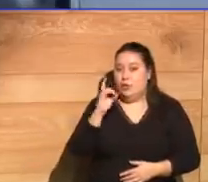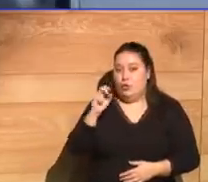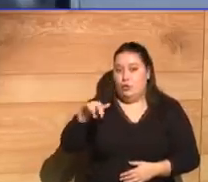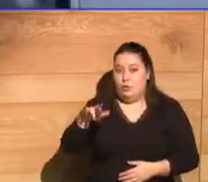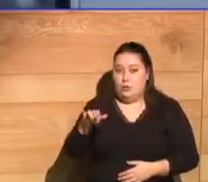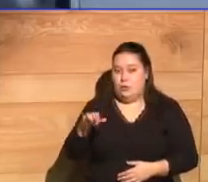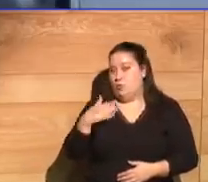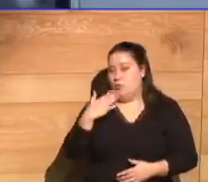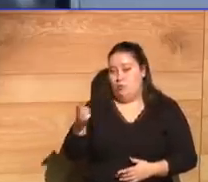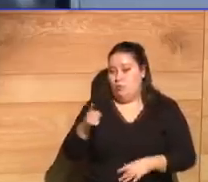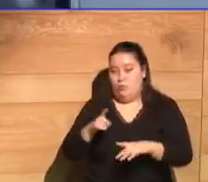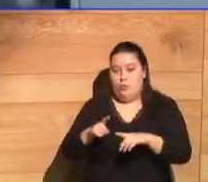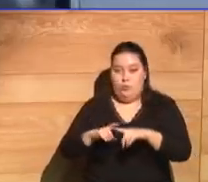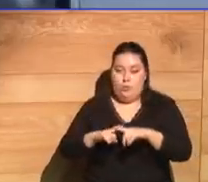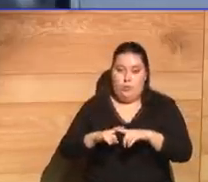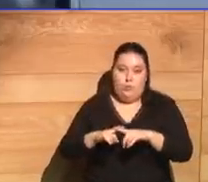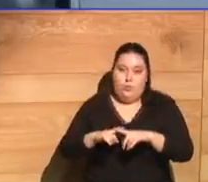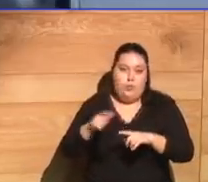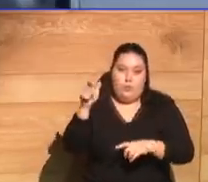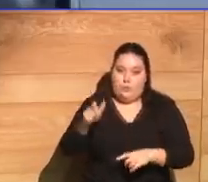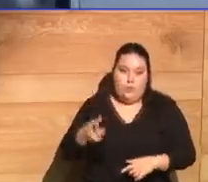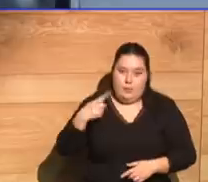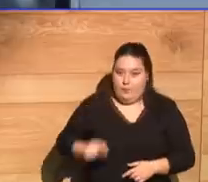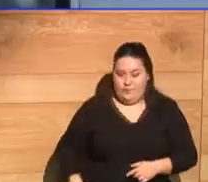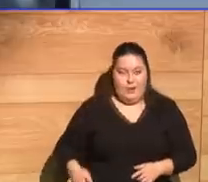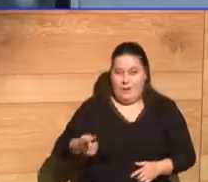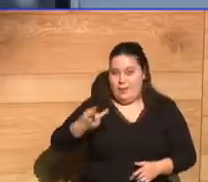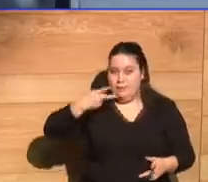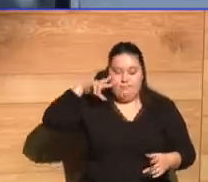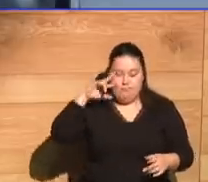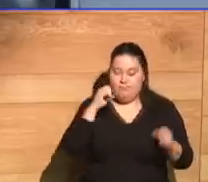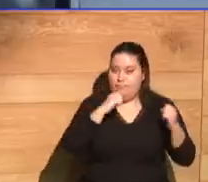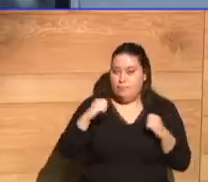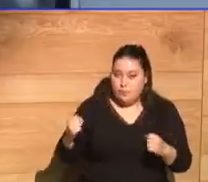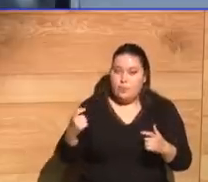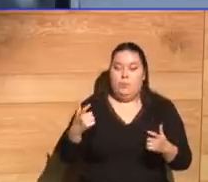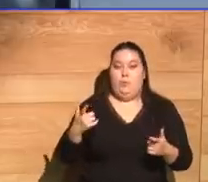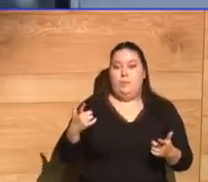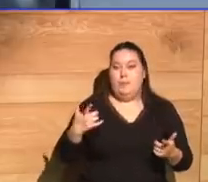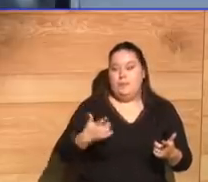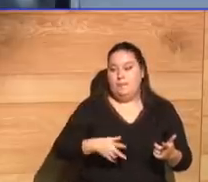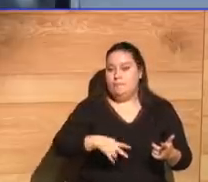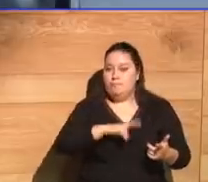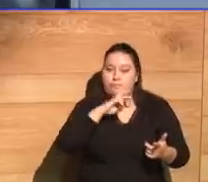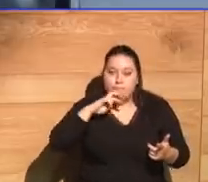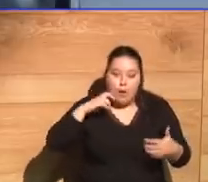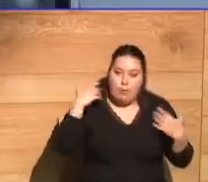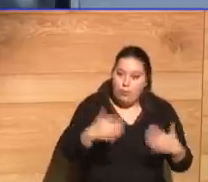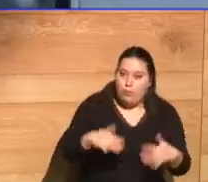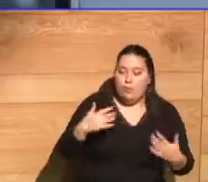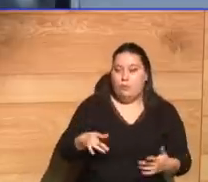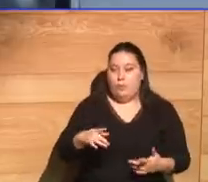clase A y que había hecho una película... que había conseguido una taquilla enorme y además con un prestigio que no era el que se